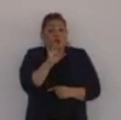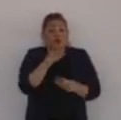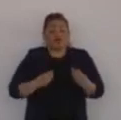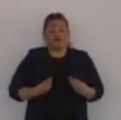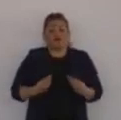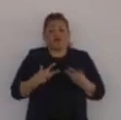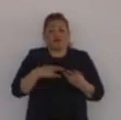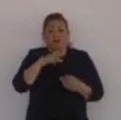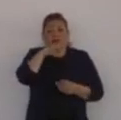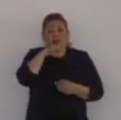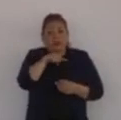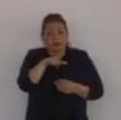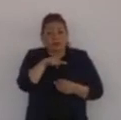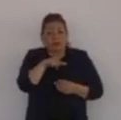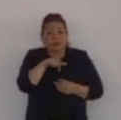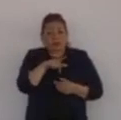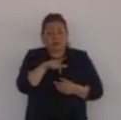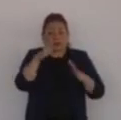vivan mejor.